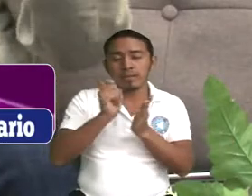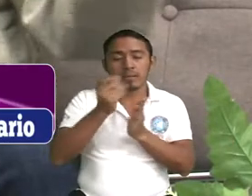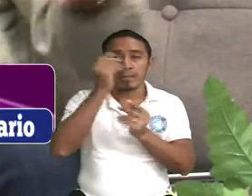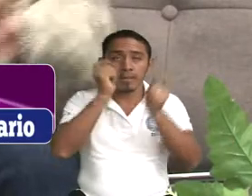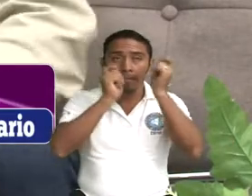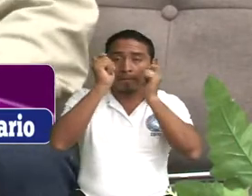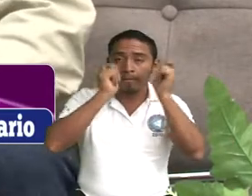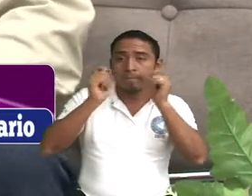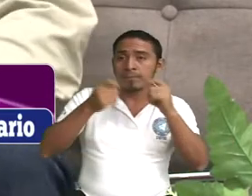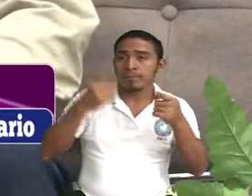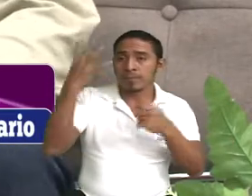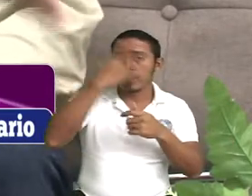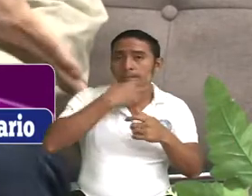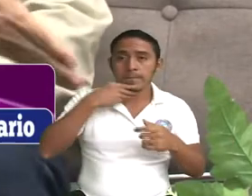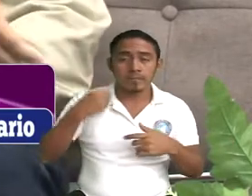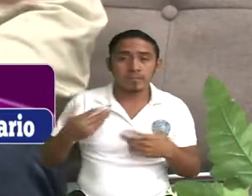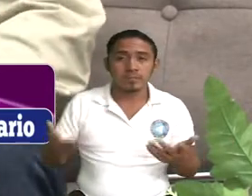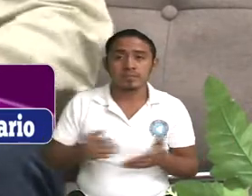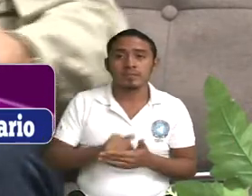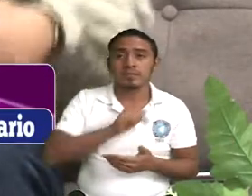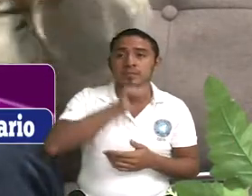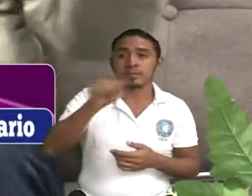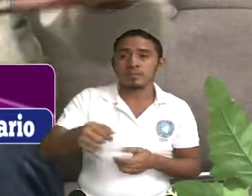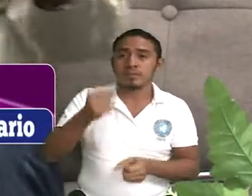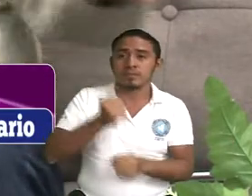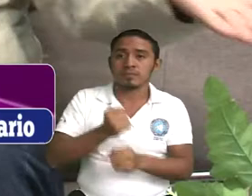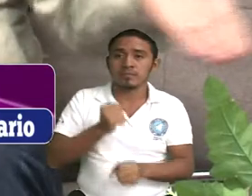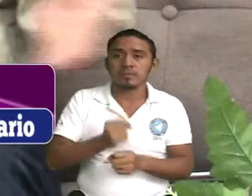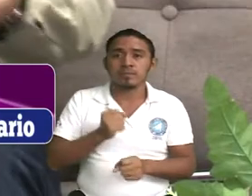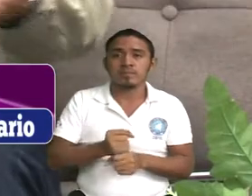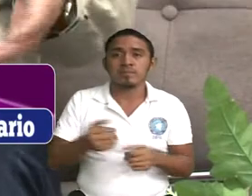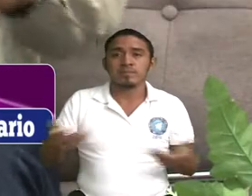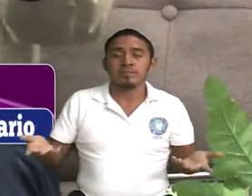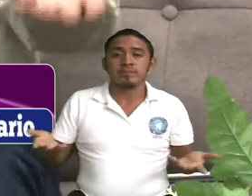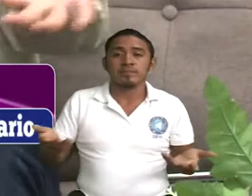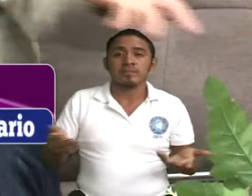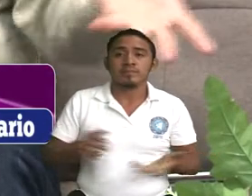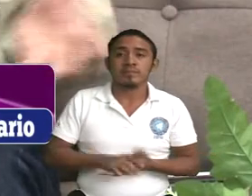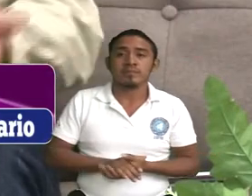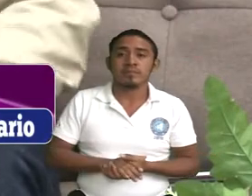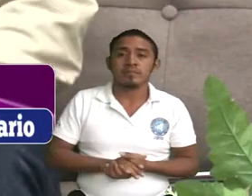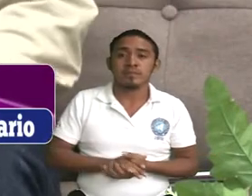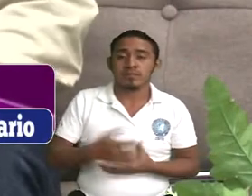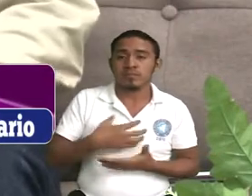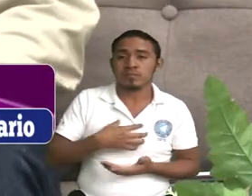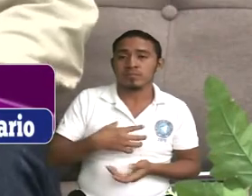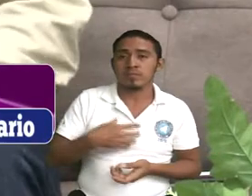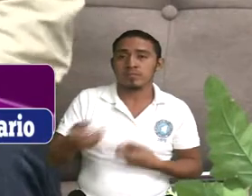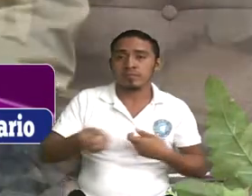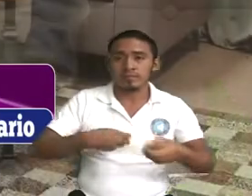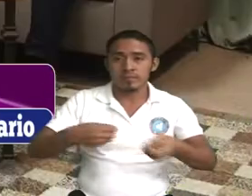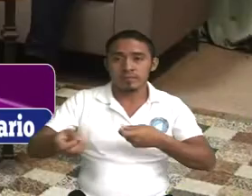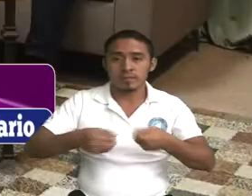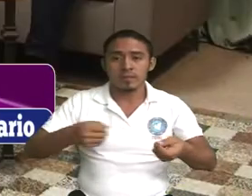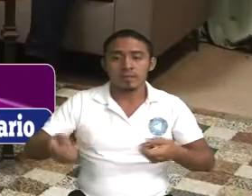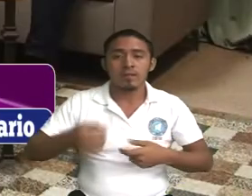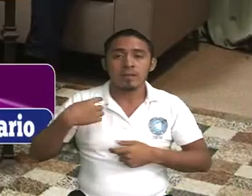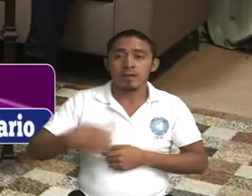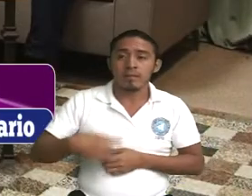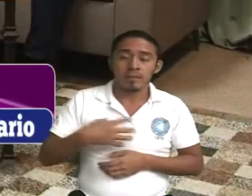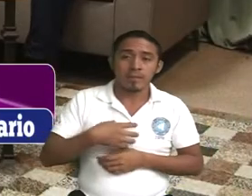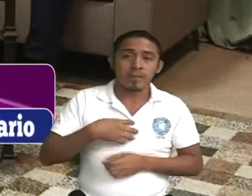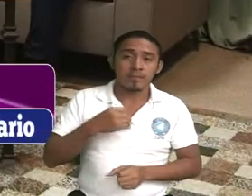les va a poner guapa. Ella llega a trabajar porque es de eso viven, para asegurar la comida todos los